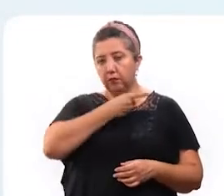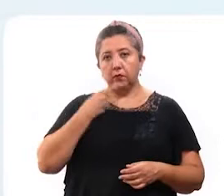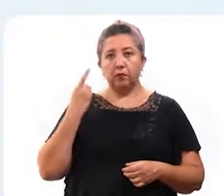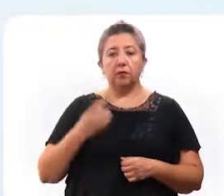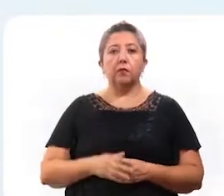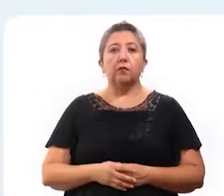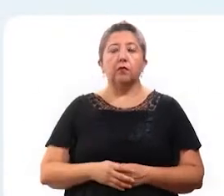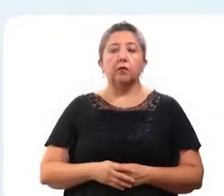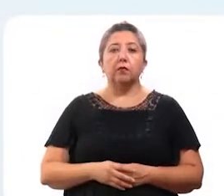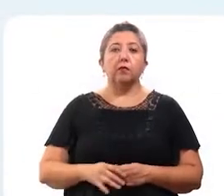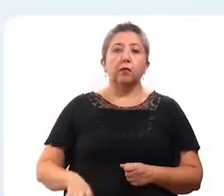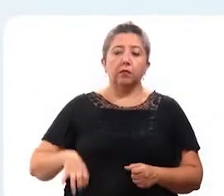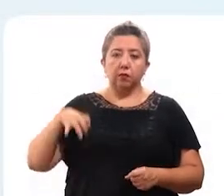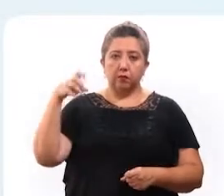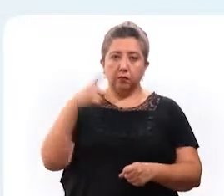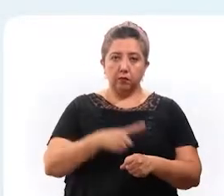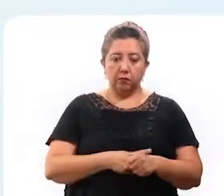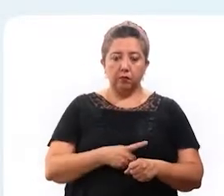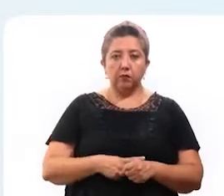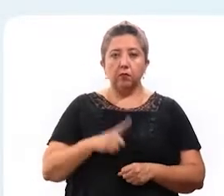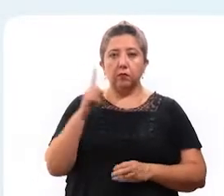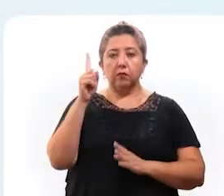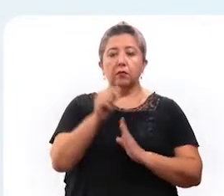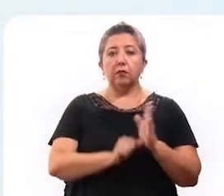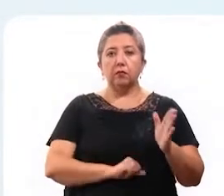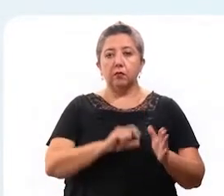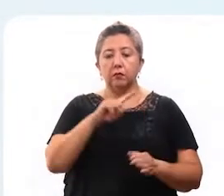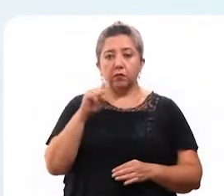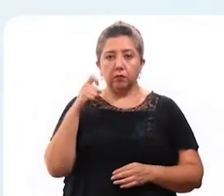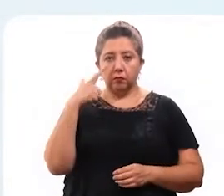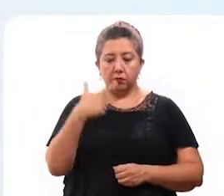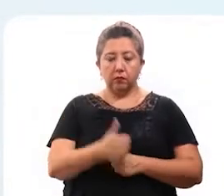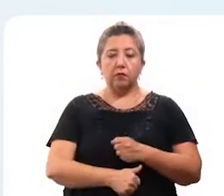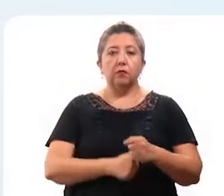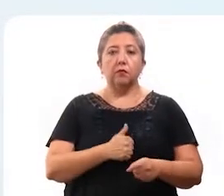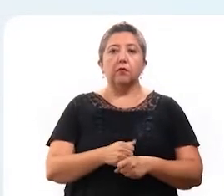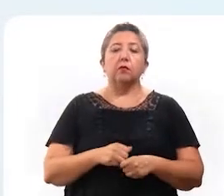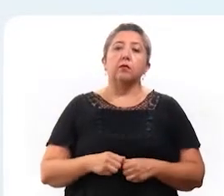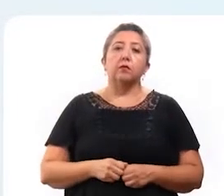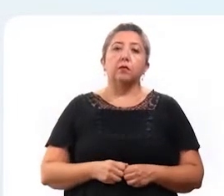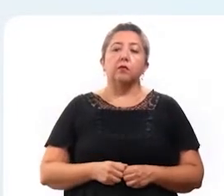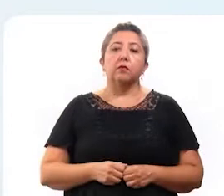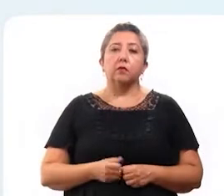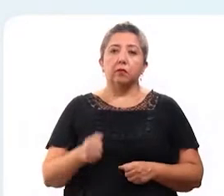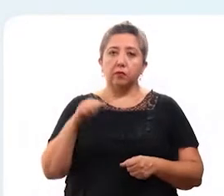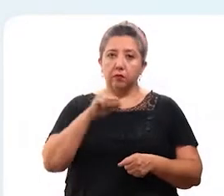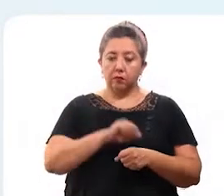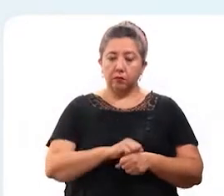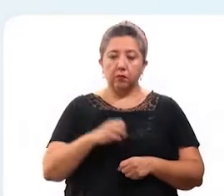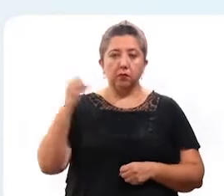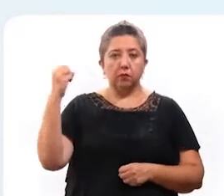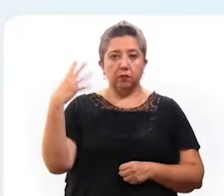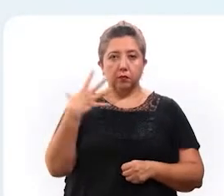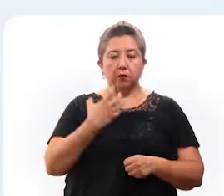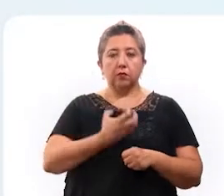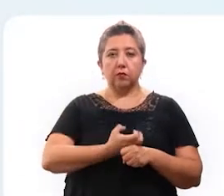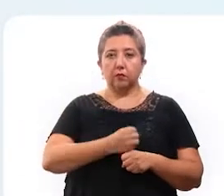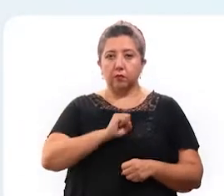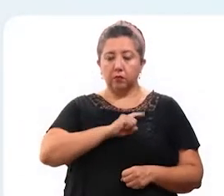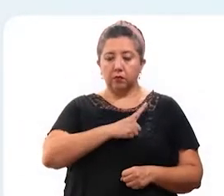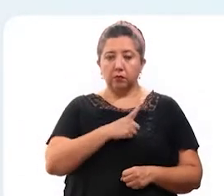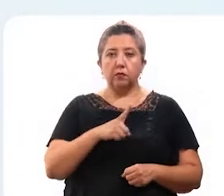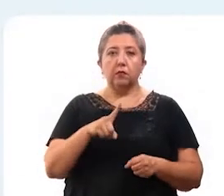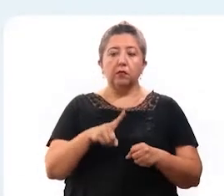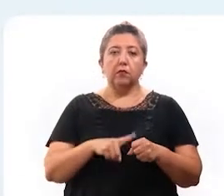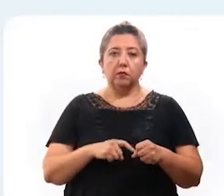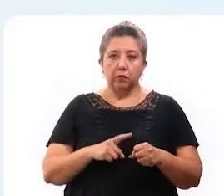de diagnóstico. El rango de edad de los casos es de 1 mes a 107 años. Los indicadores semanales del Semáforo